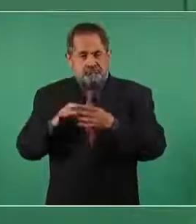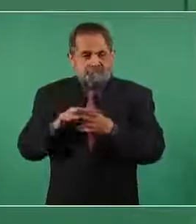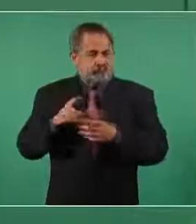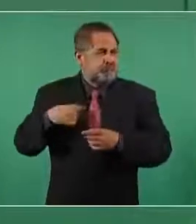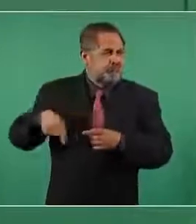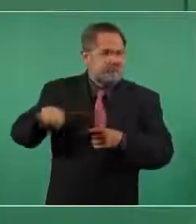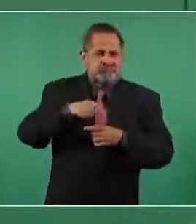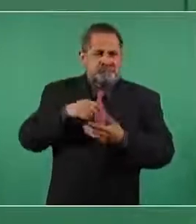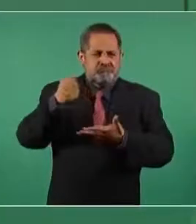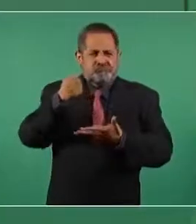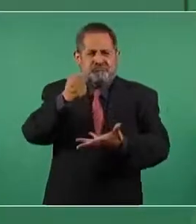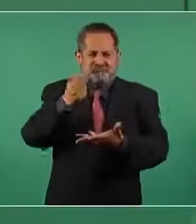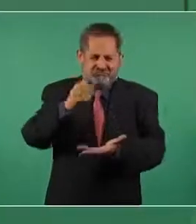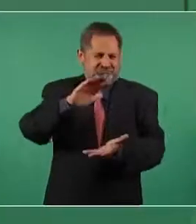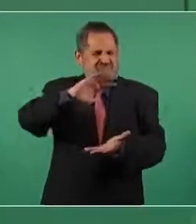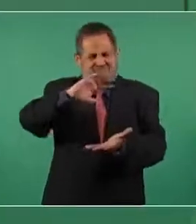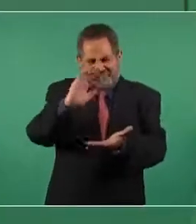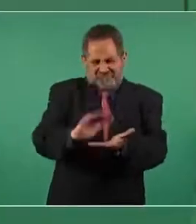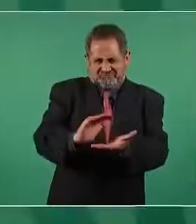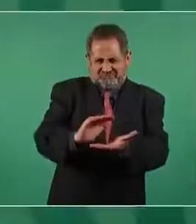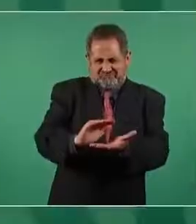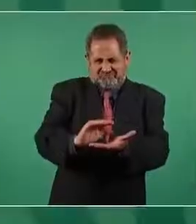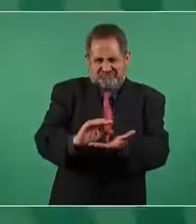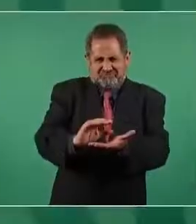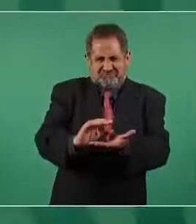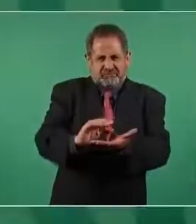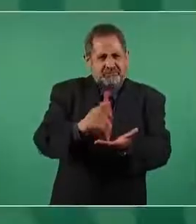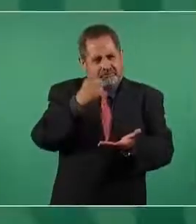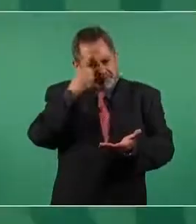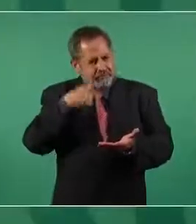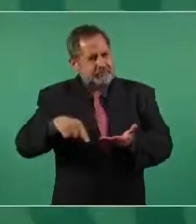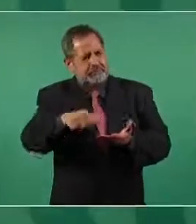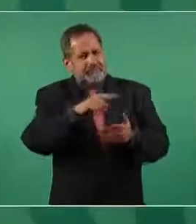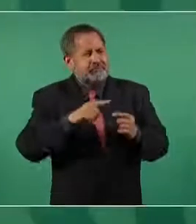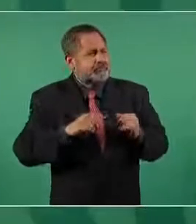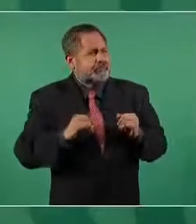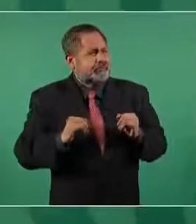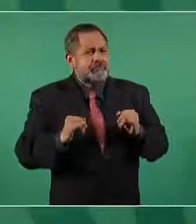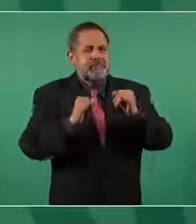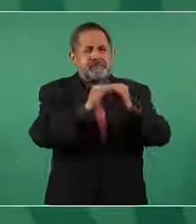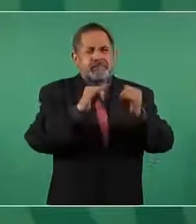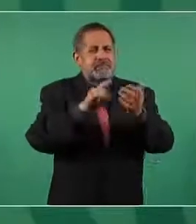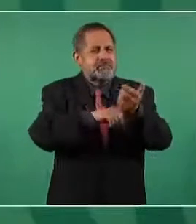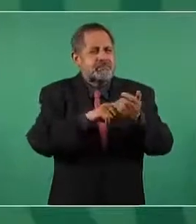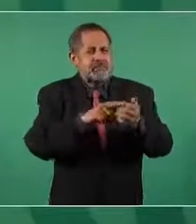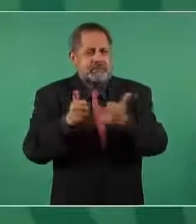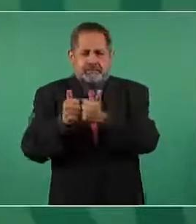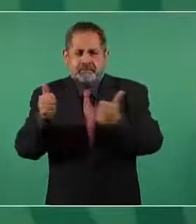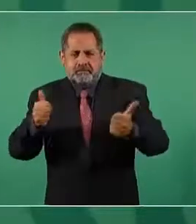reduciendo presupuesto para organismos autónomos. Eso no nos corresponde.